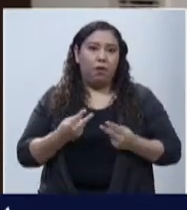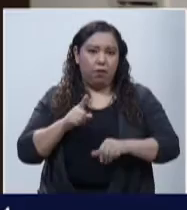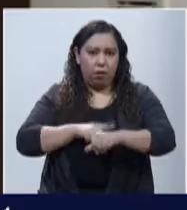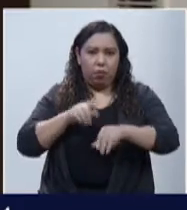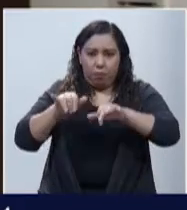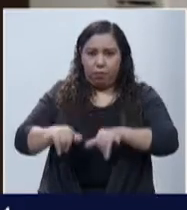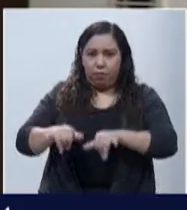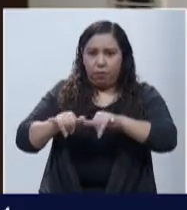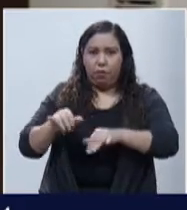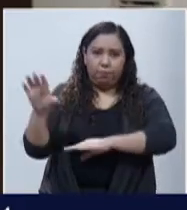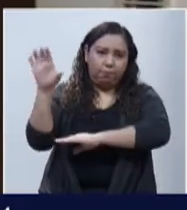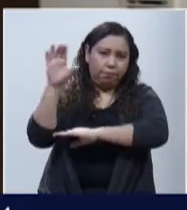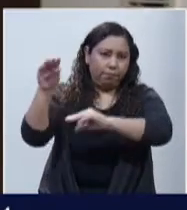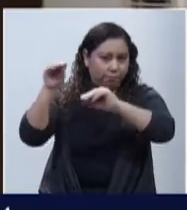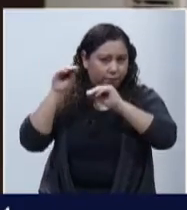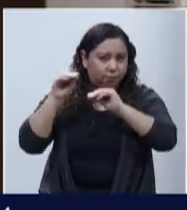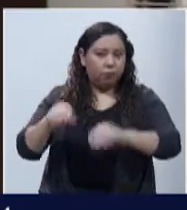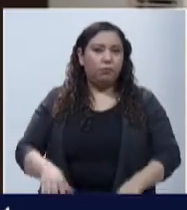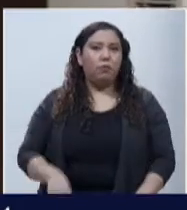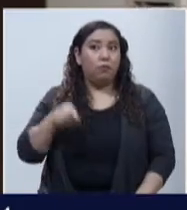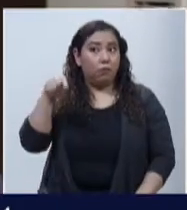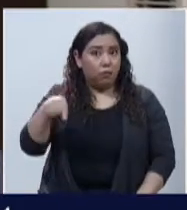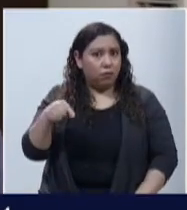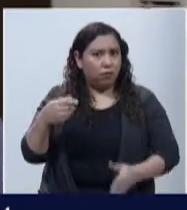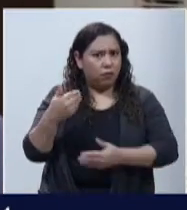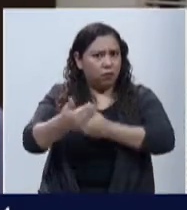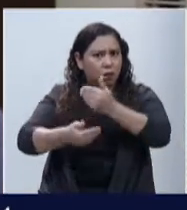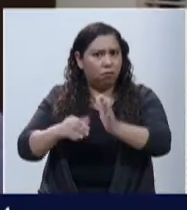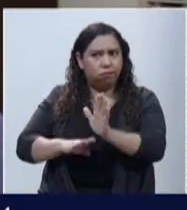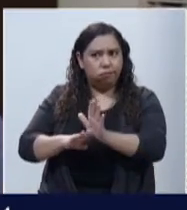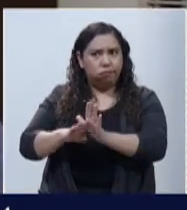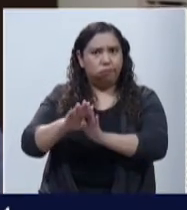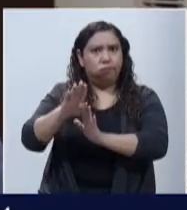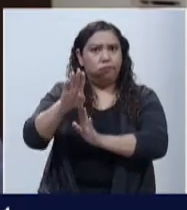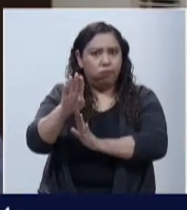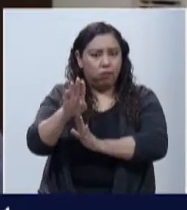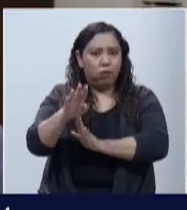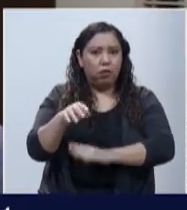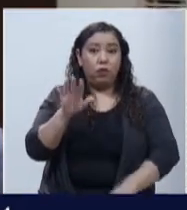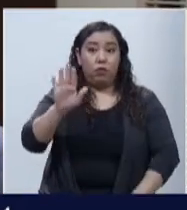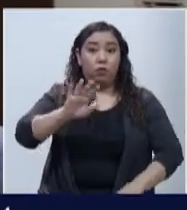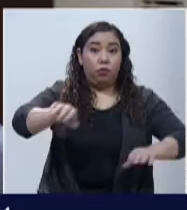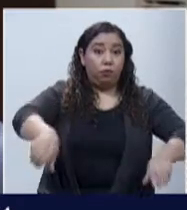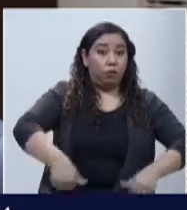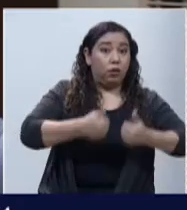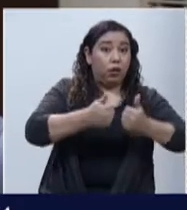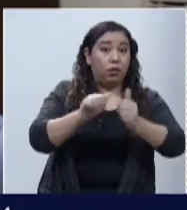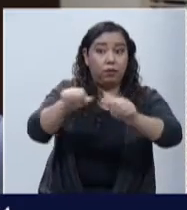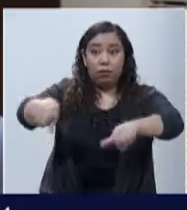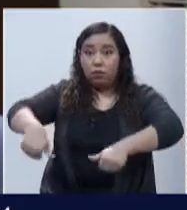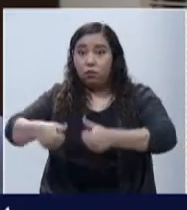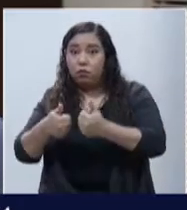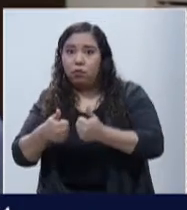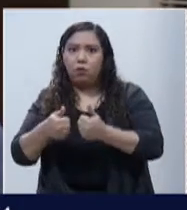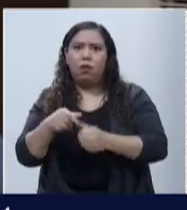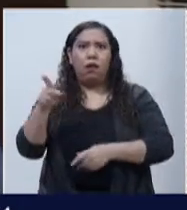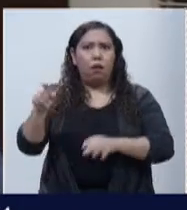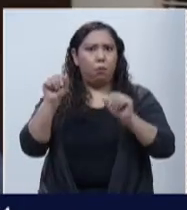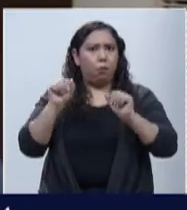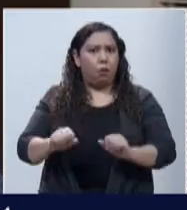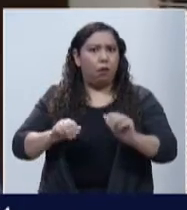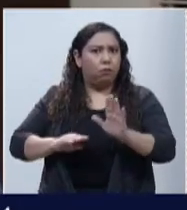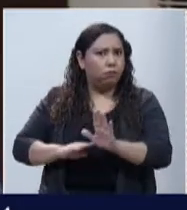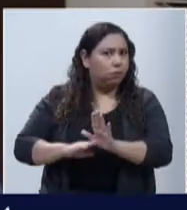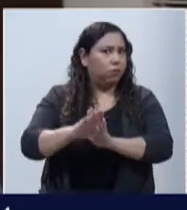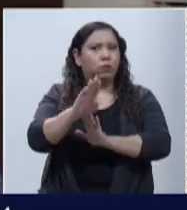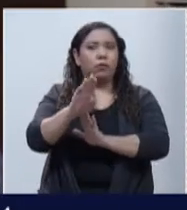ha innovado ha superado muchos desafíos que pocos pueblos del mundo lo han hecho y además